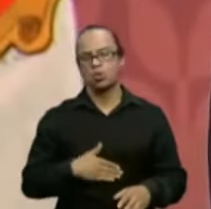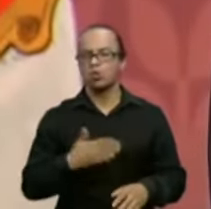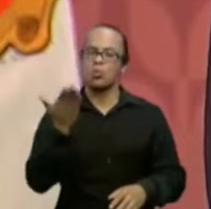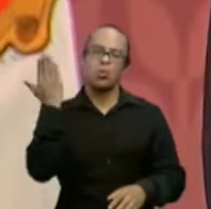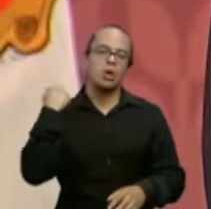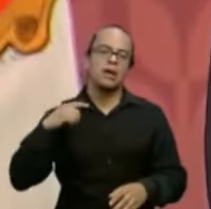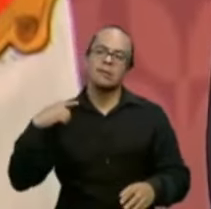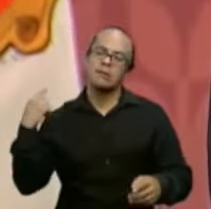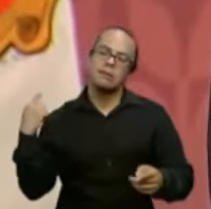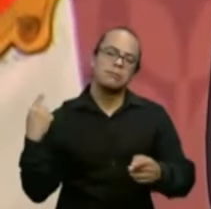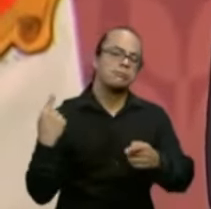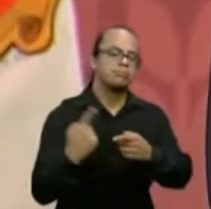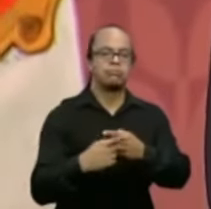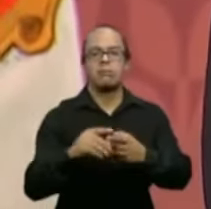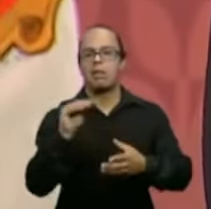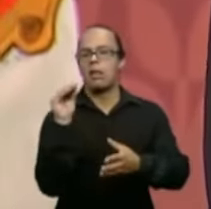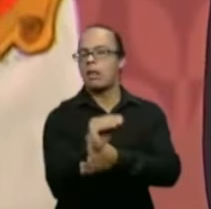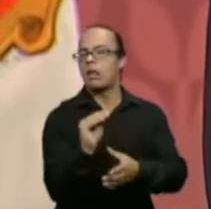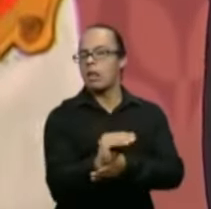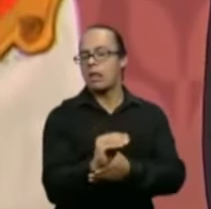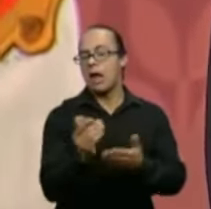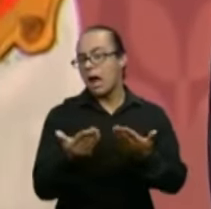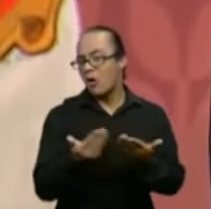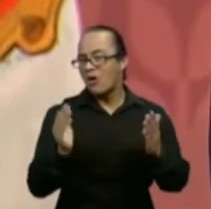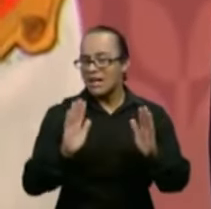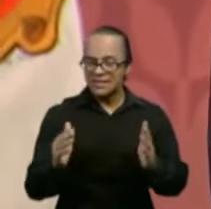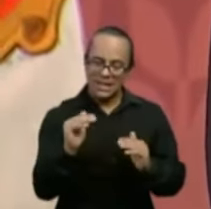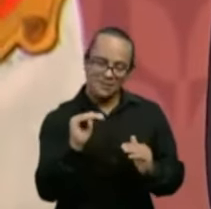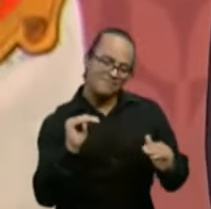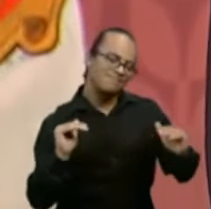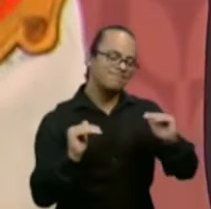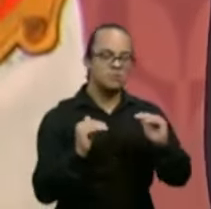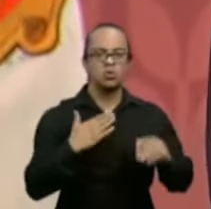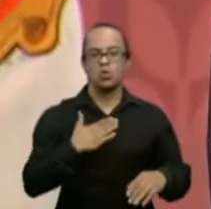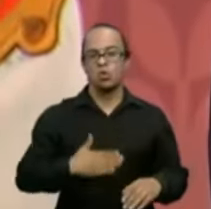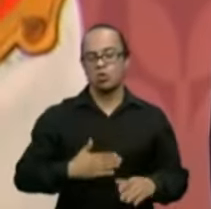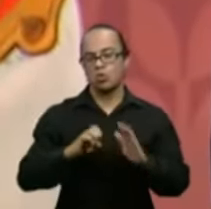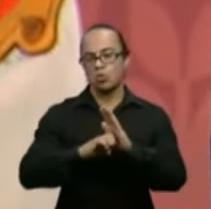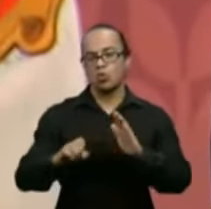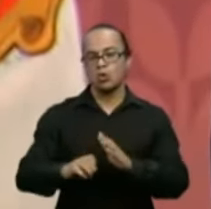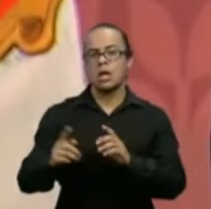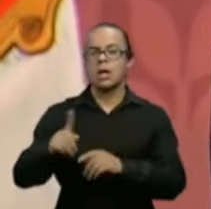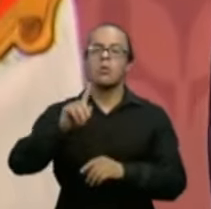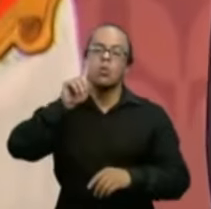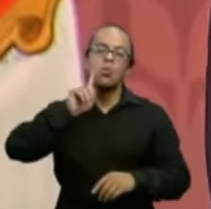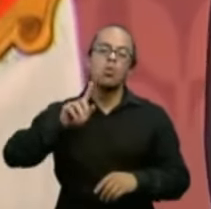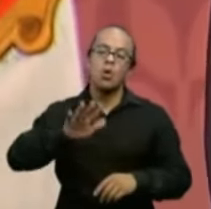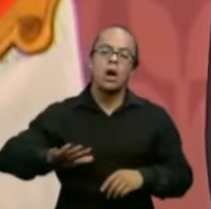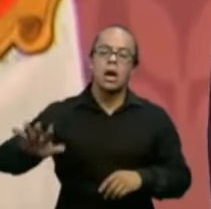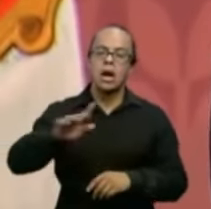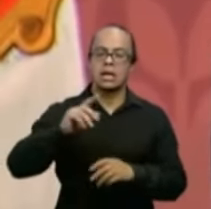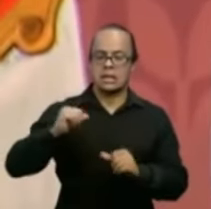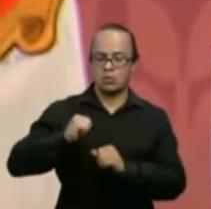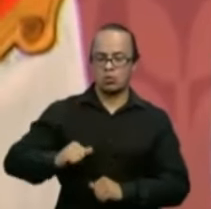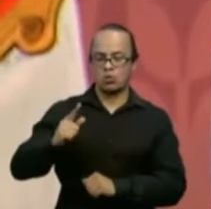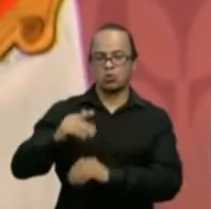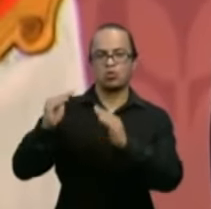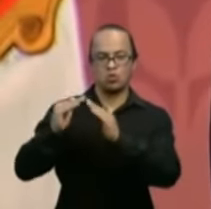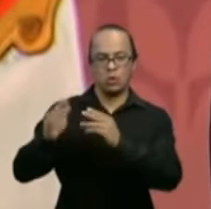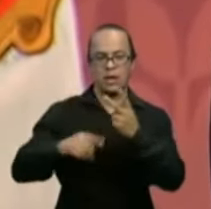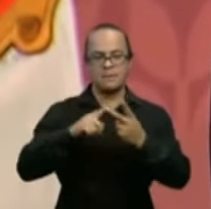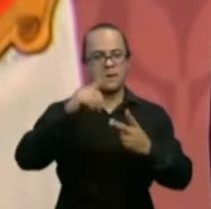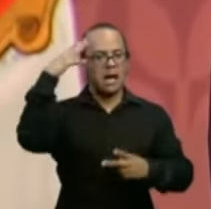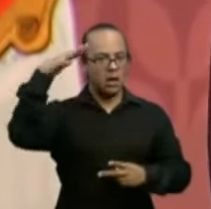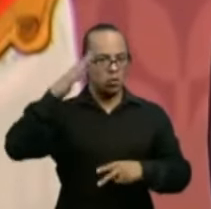sido olvidados. Hay que decirlo y reconocerlo. Las mujeres y las jefas de familia, las y los adultos